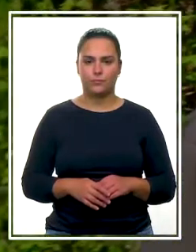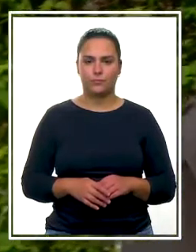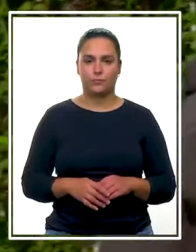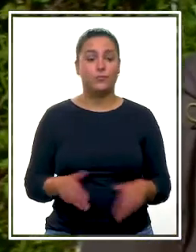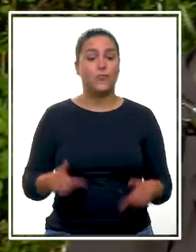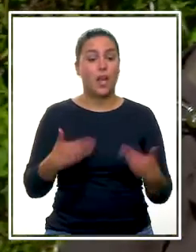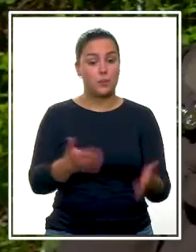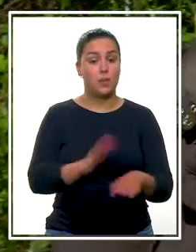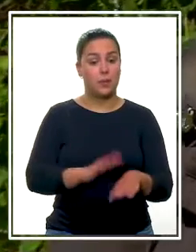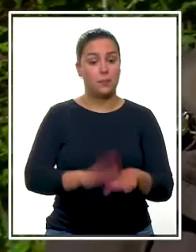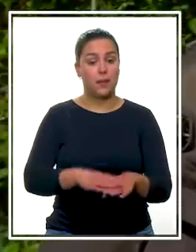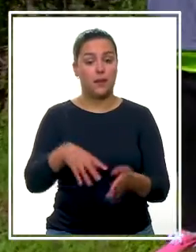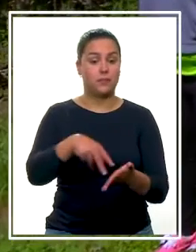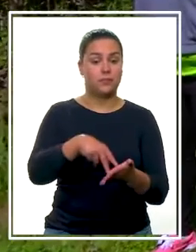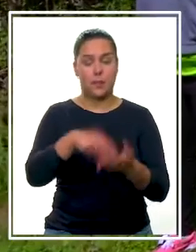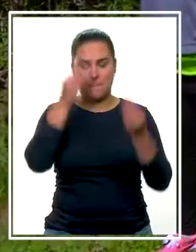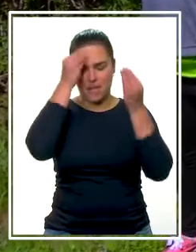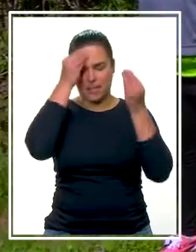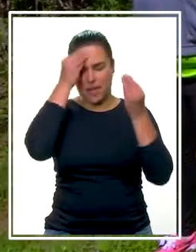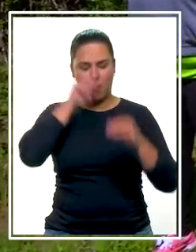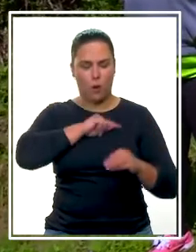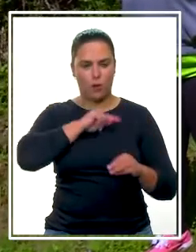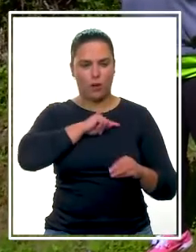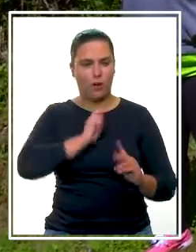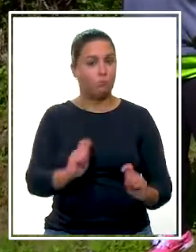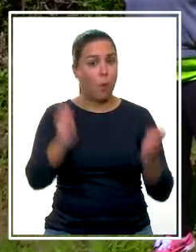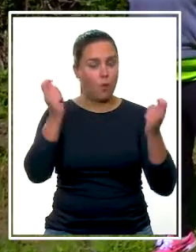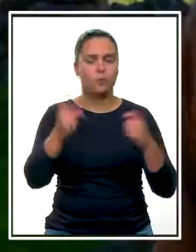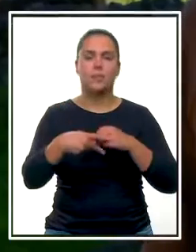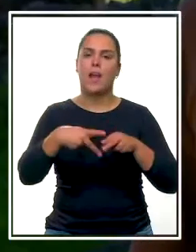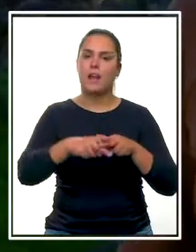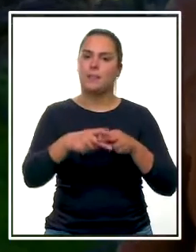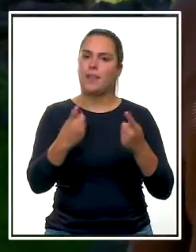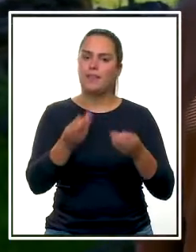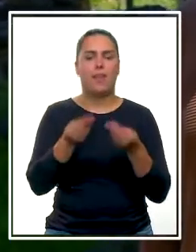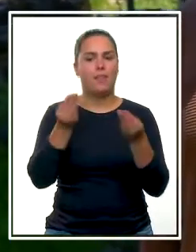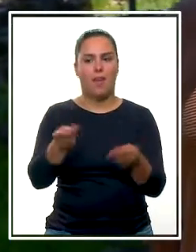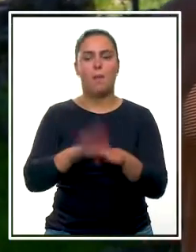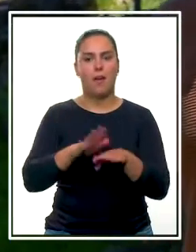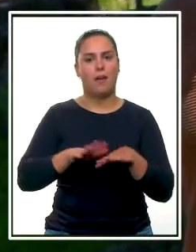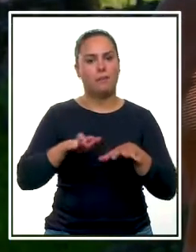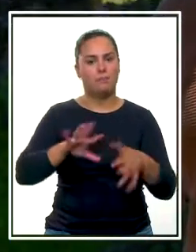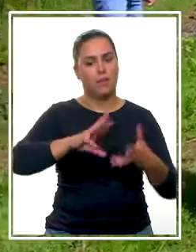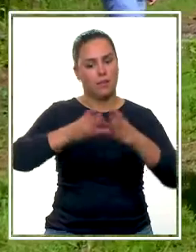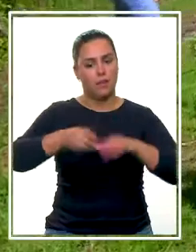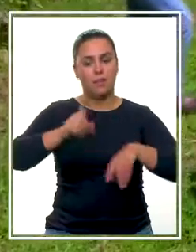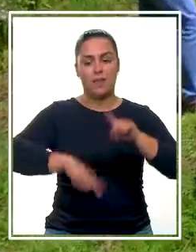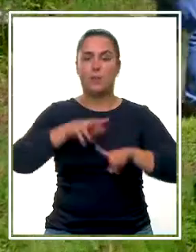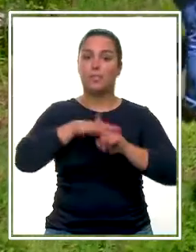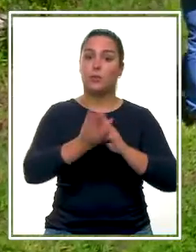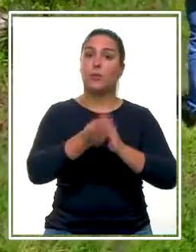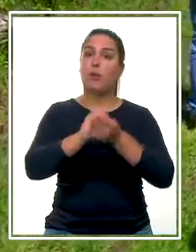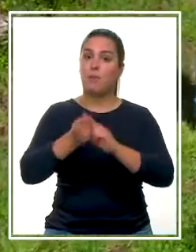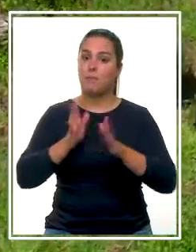Ayudarles a conseguir ese equilibrio mental y emocional es darle las herramientas necesarias para que aprendan a adaptarse a circunstancias